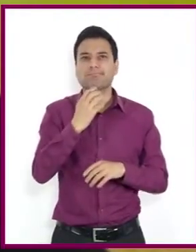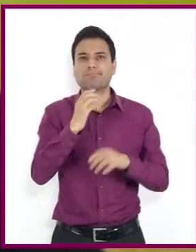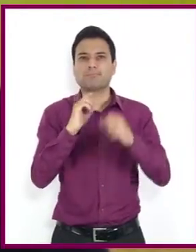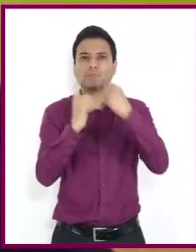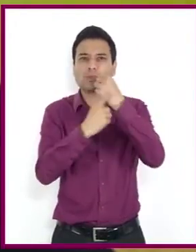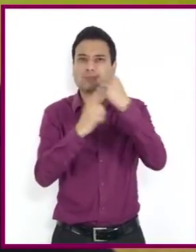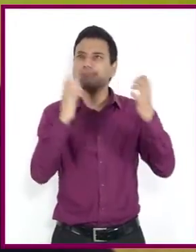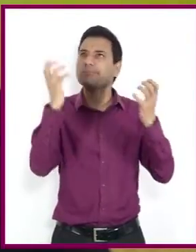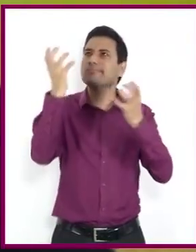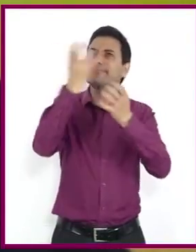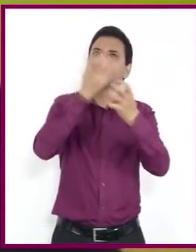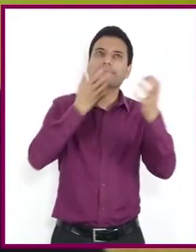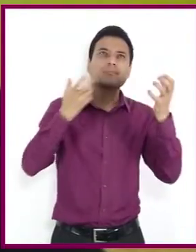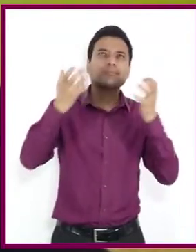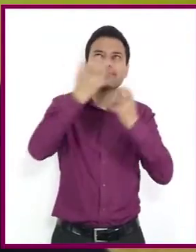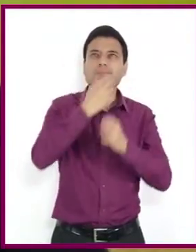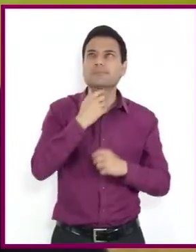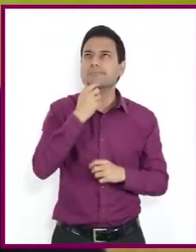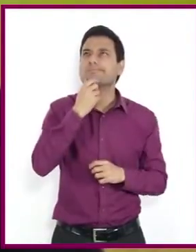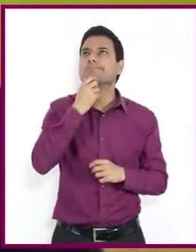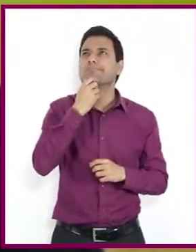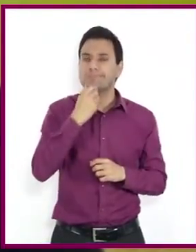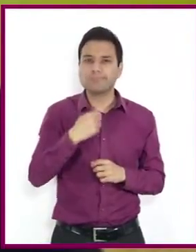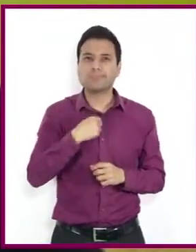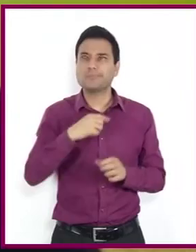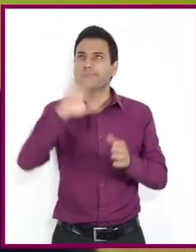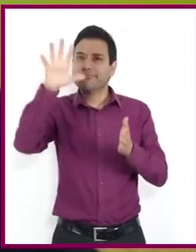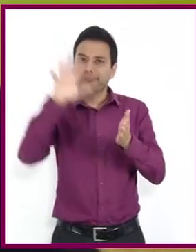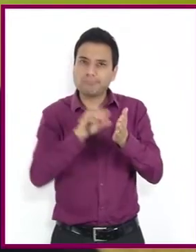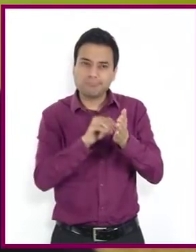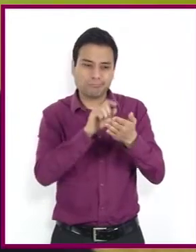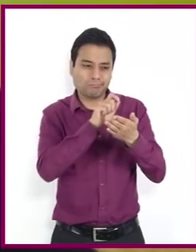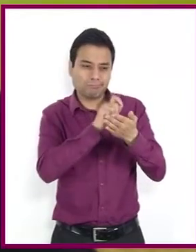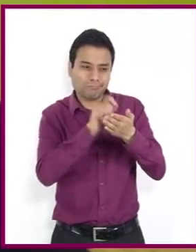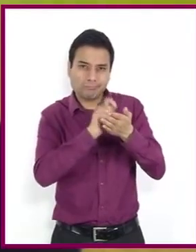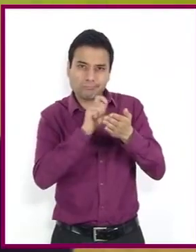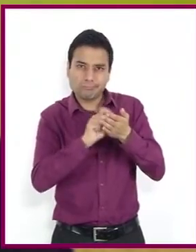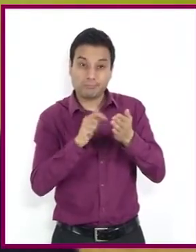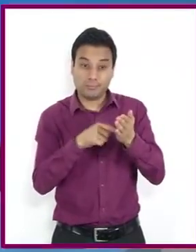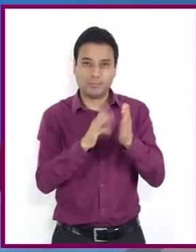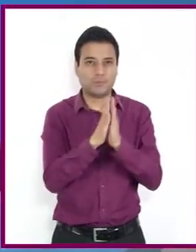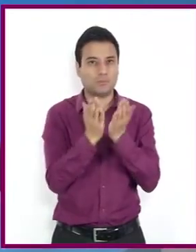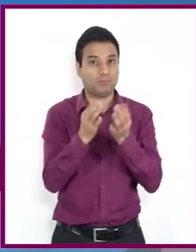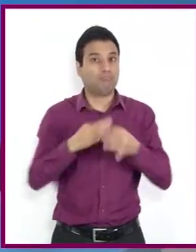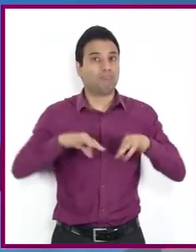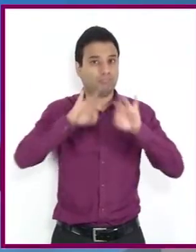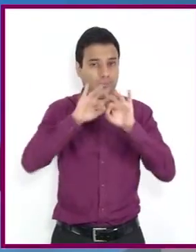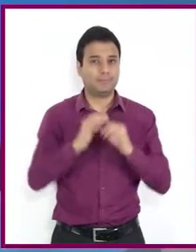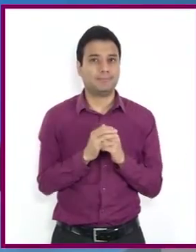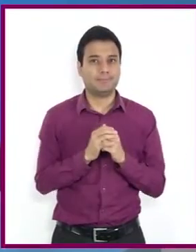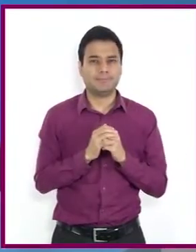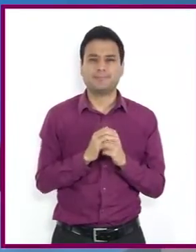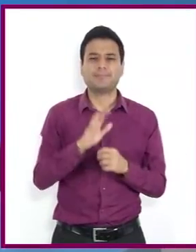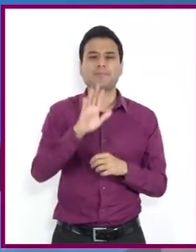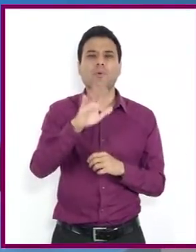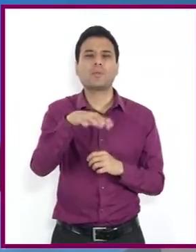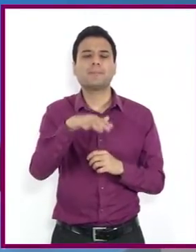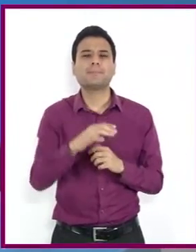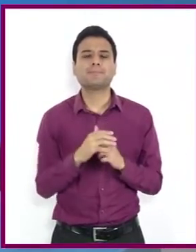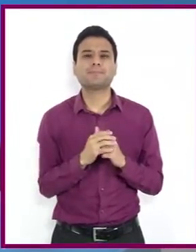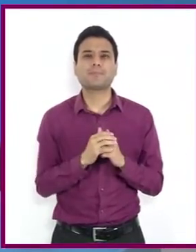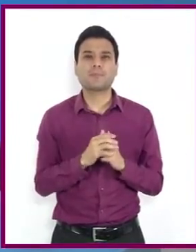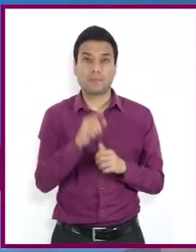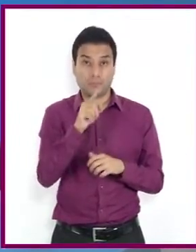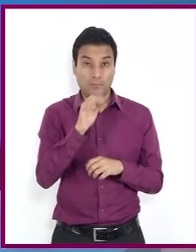solar y me dio tiempo de plasmar mis descubrimientos en obras que cambiaron la historia. Galileo,